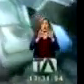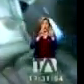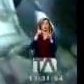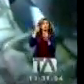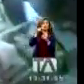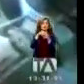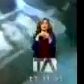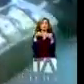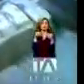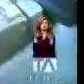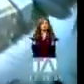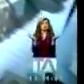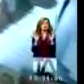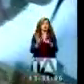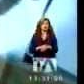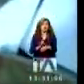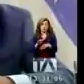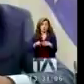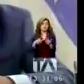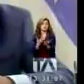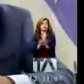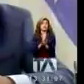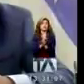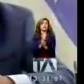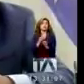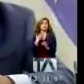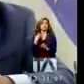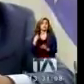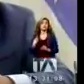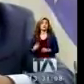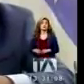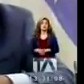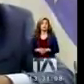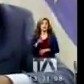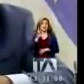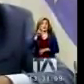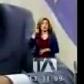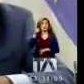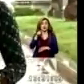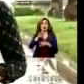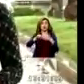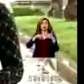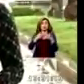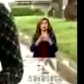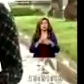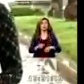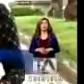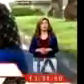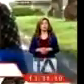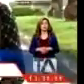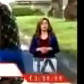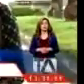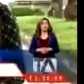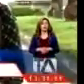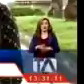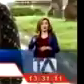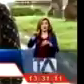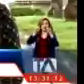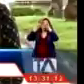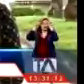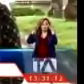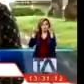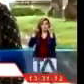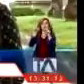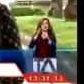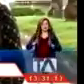$8 millones sin poder justificar, y apenas $3 millones había justificado. Xin Xuyao, de nacionalidad china, sería